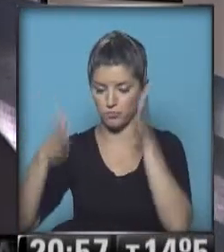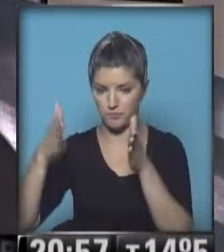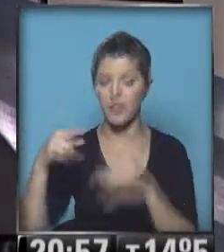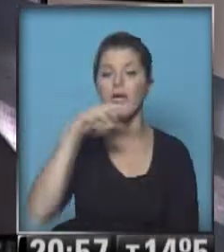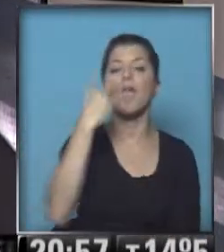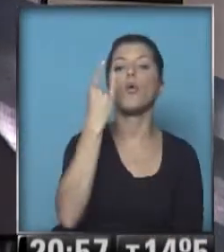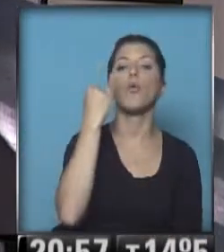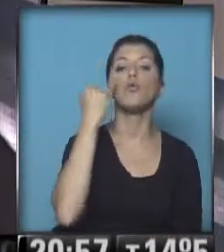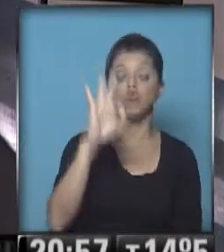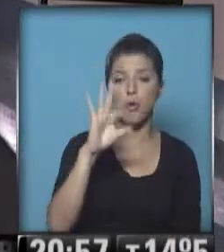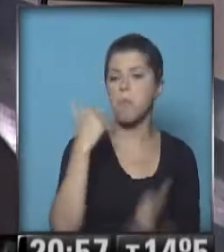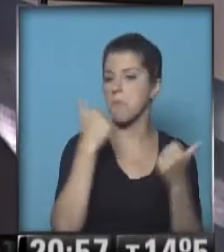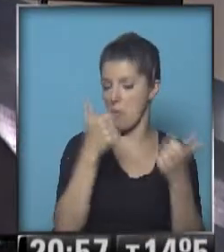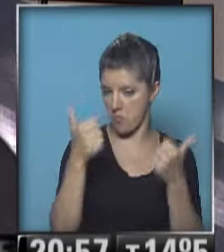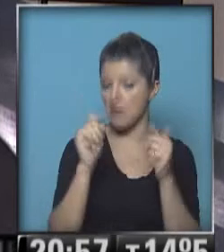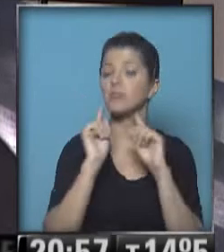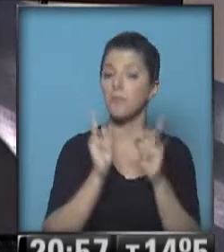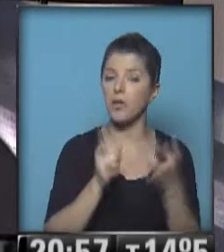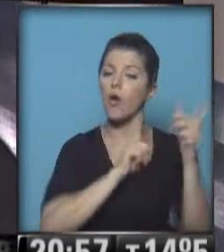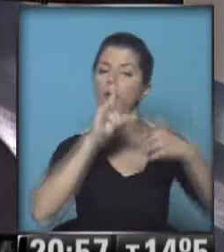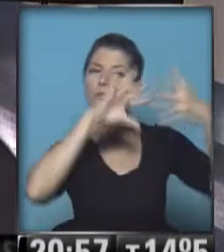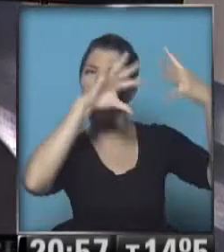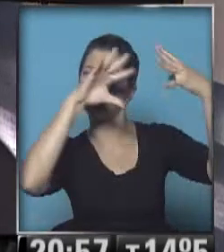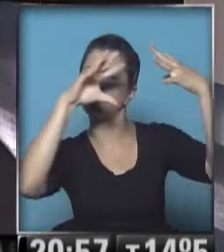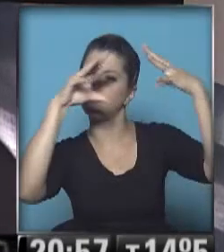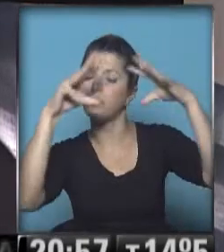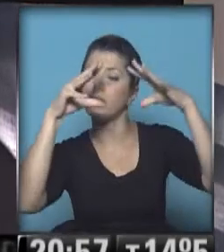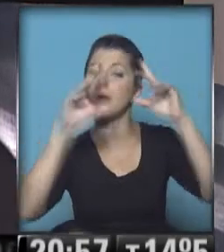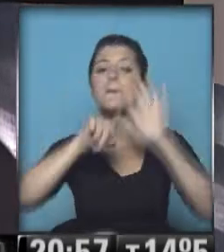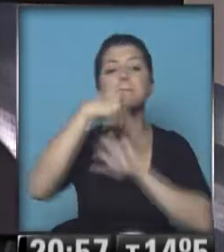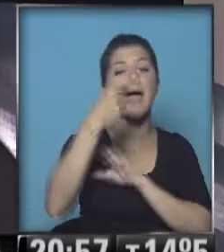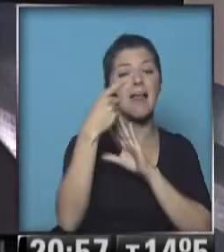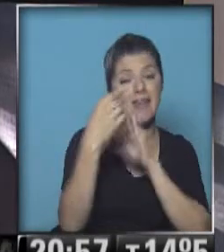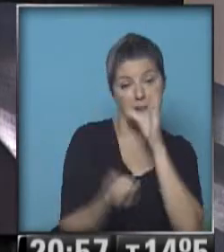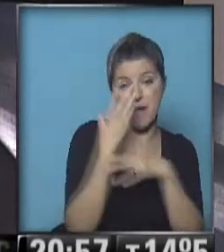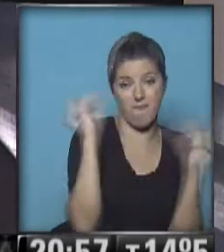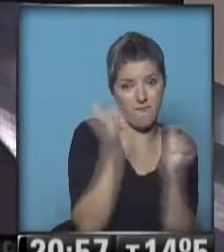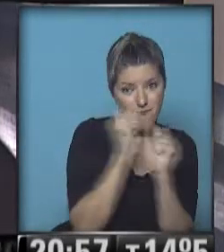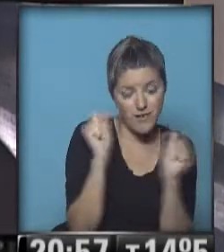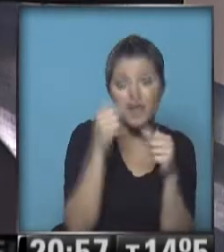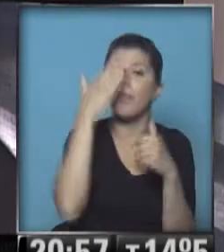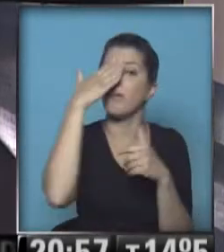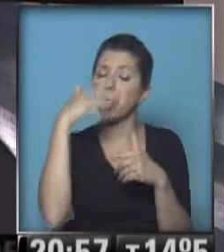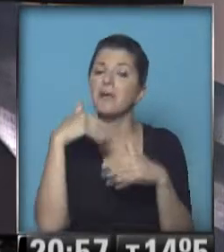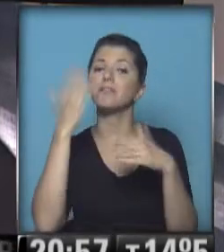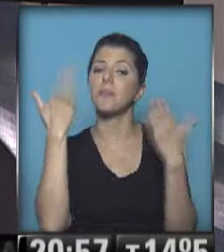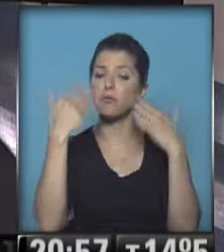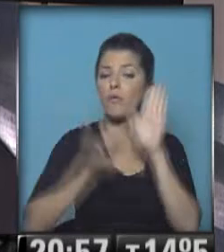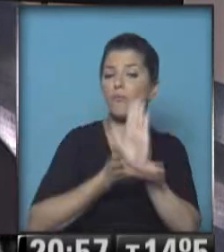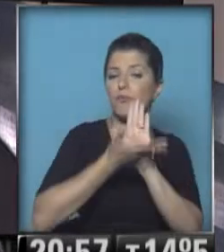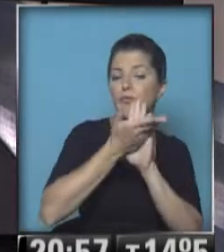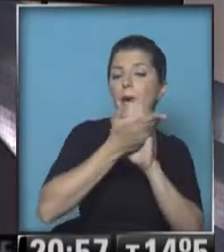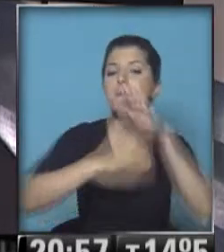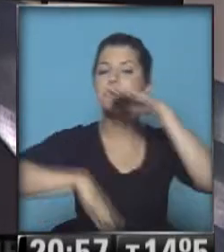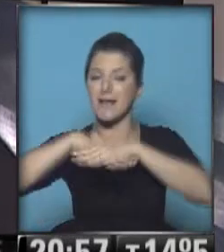Cuyo, condiciones de buen tiempo aquí también con cielo algo parcialmente nublado, mañana fría, fresca, luego las temperaturas máximas en ascenso, máximas de 20